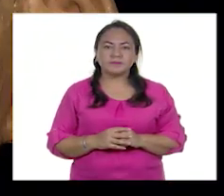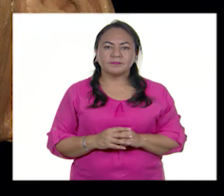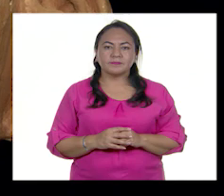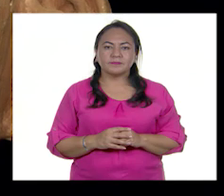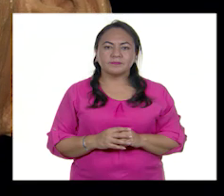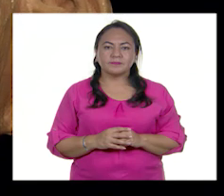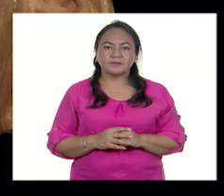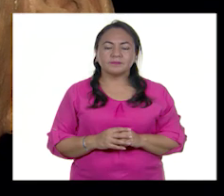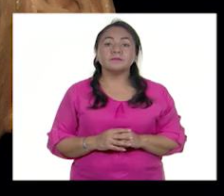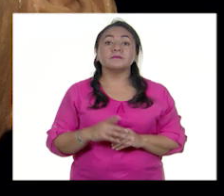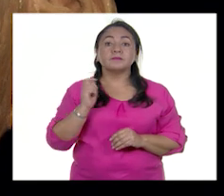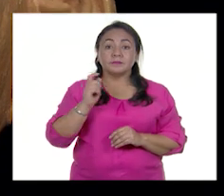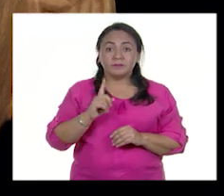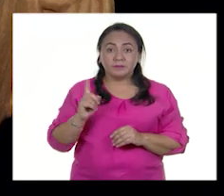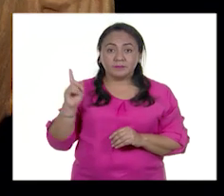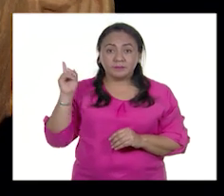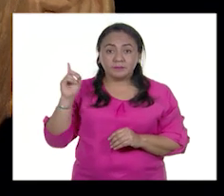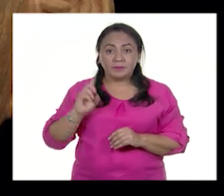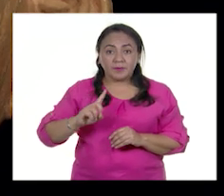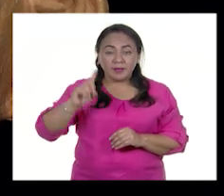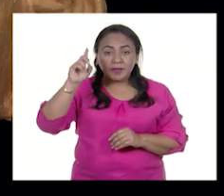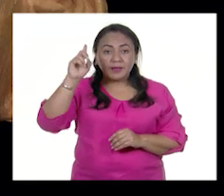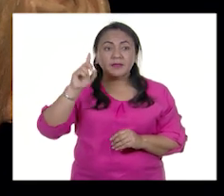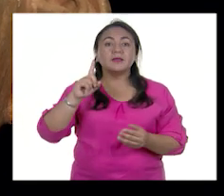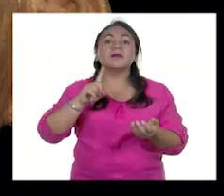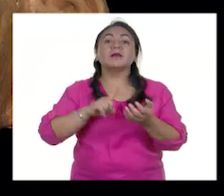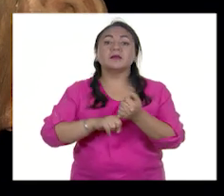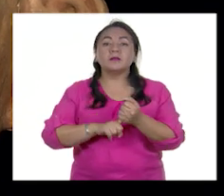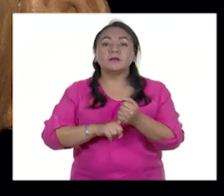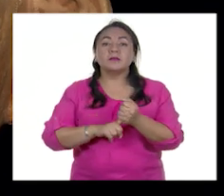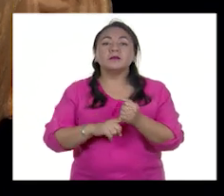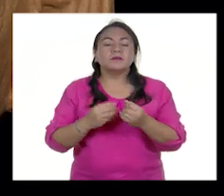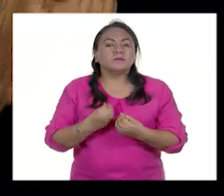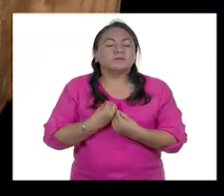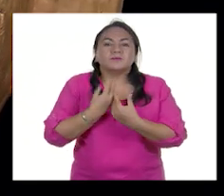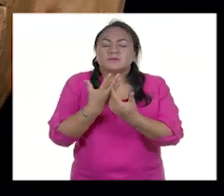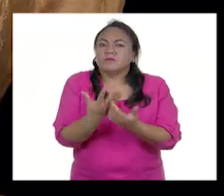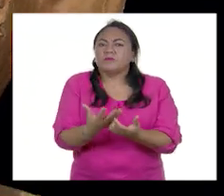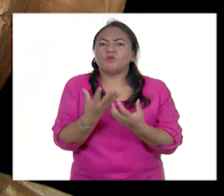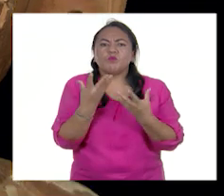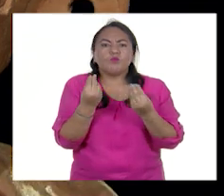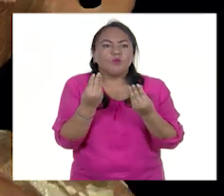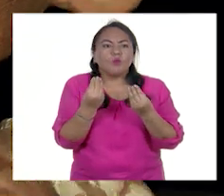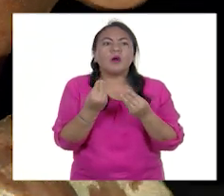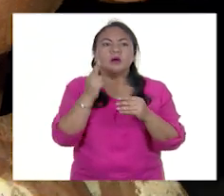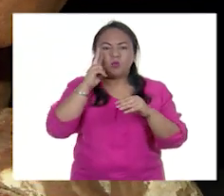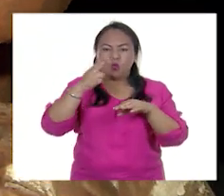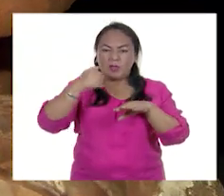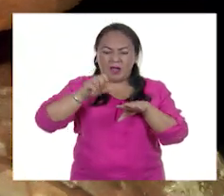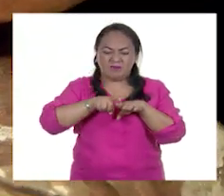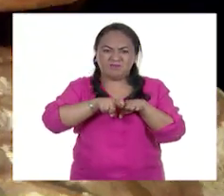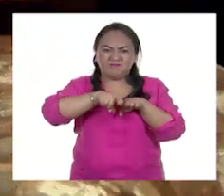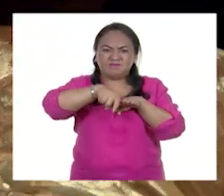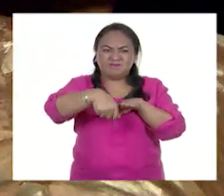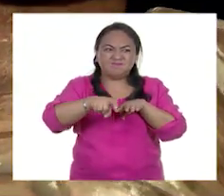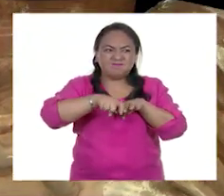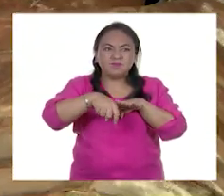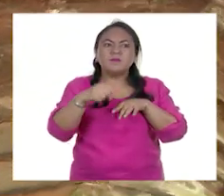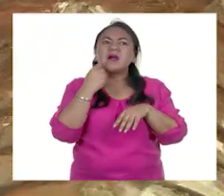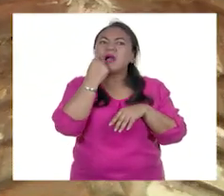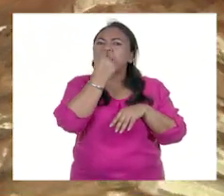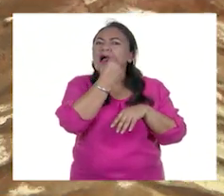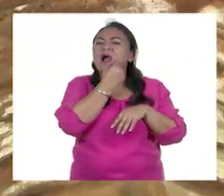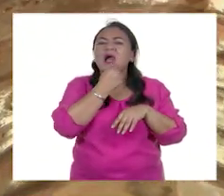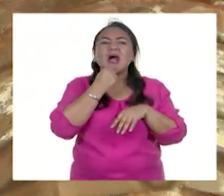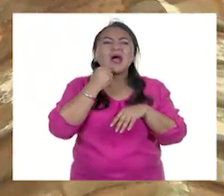El dios de la muerte era un ser que infundía miedo, ¿no? De ahí las uñas largas, de ahí la boca descarnada.